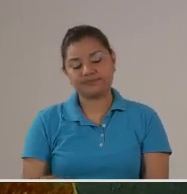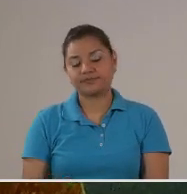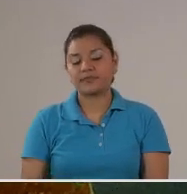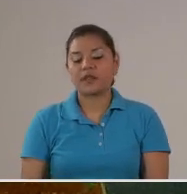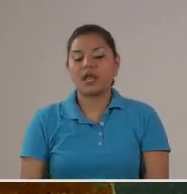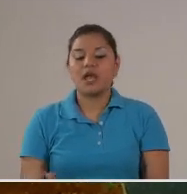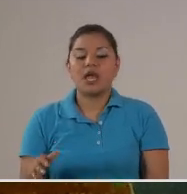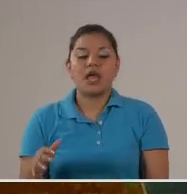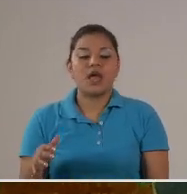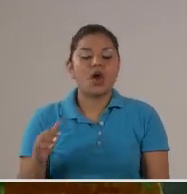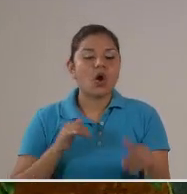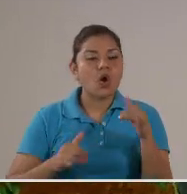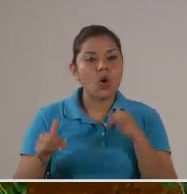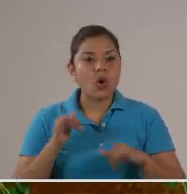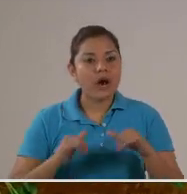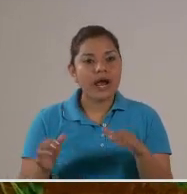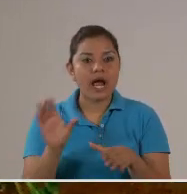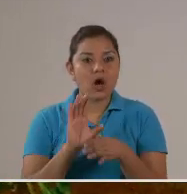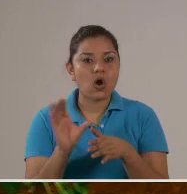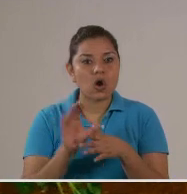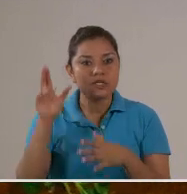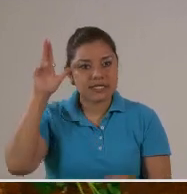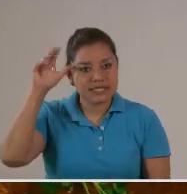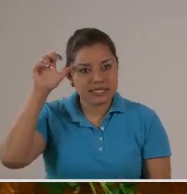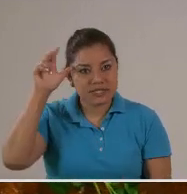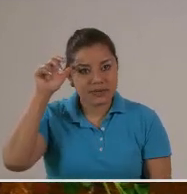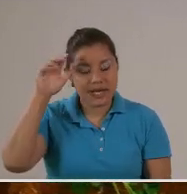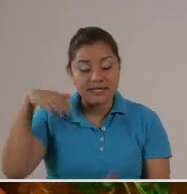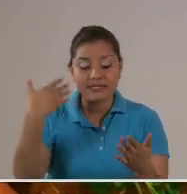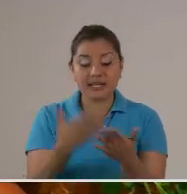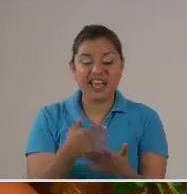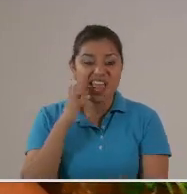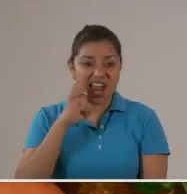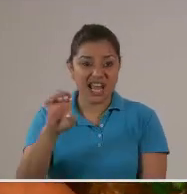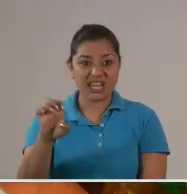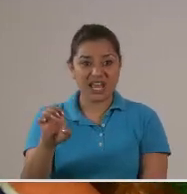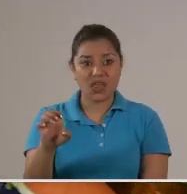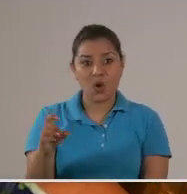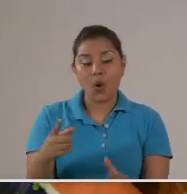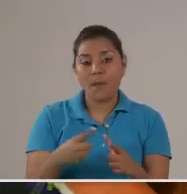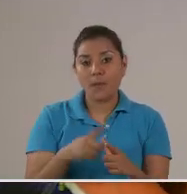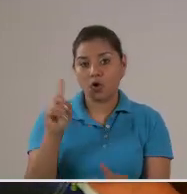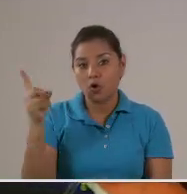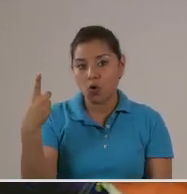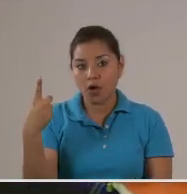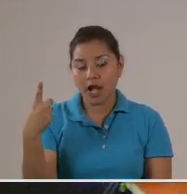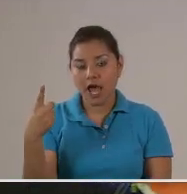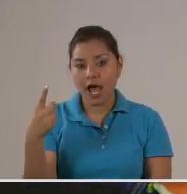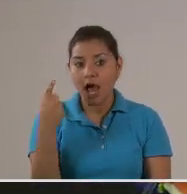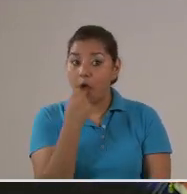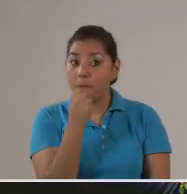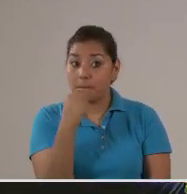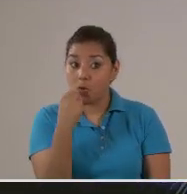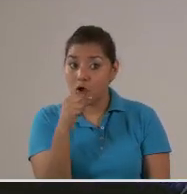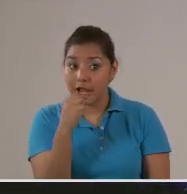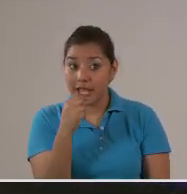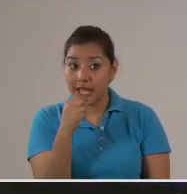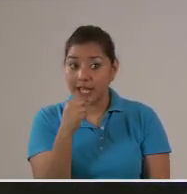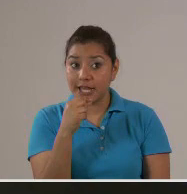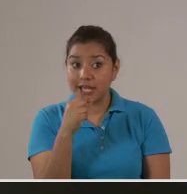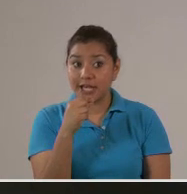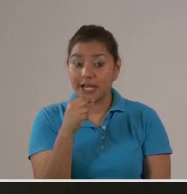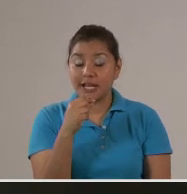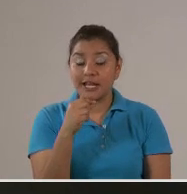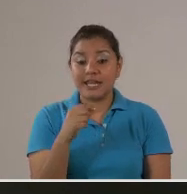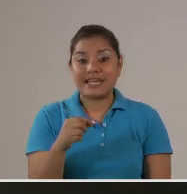fuego y y pues cae engañado por una filistea que le dice exactamente lo que le